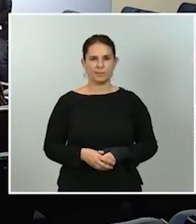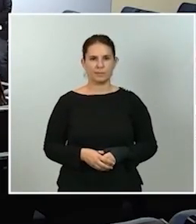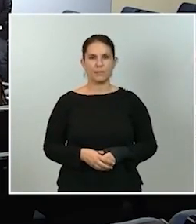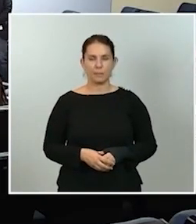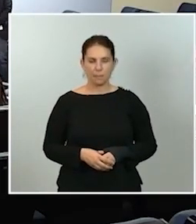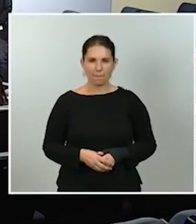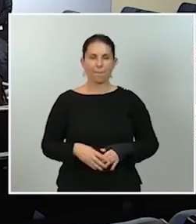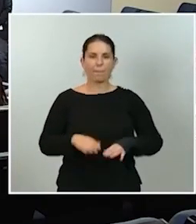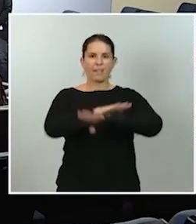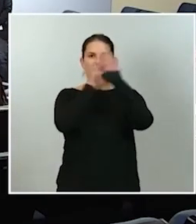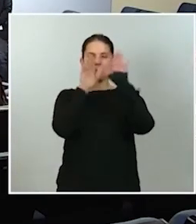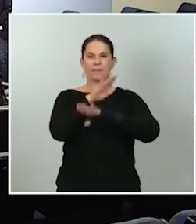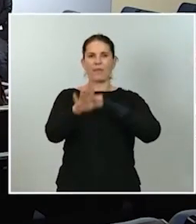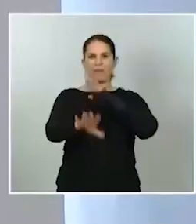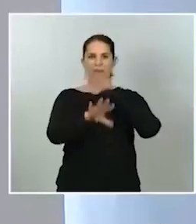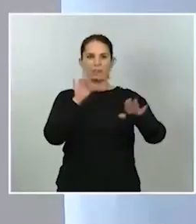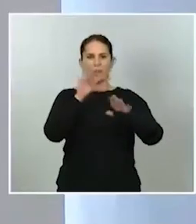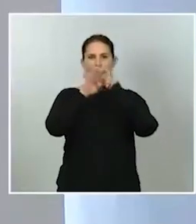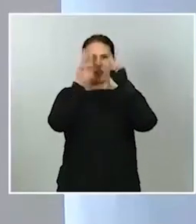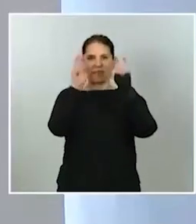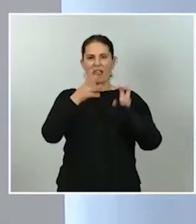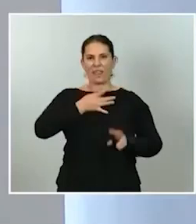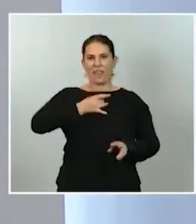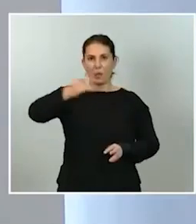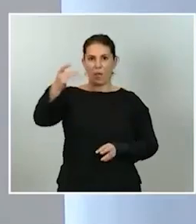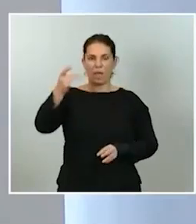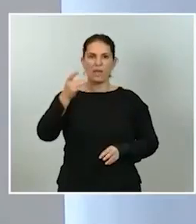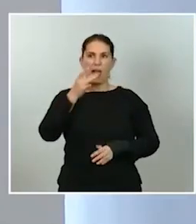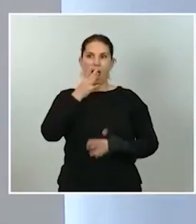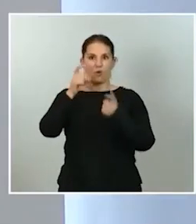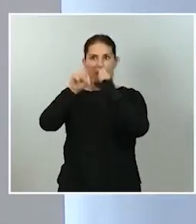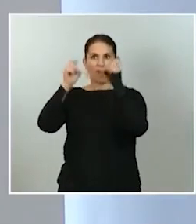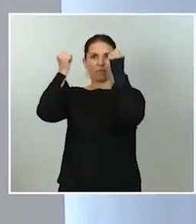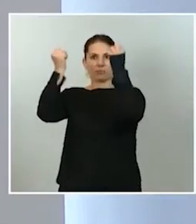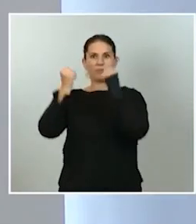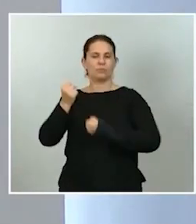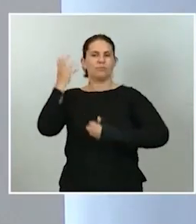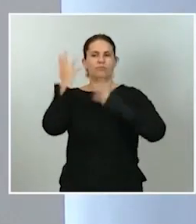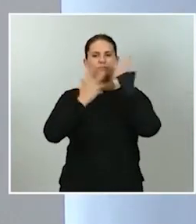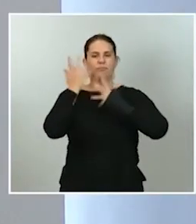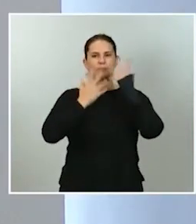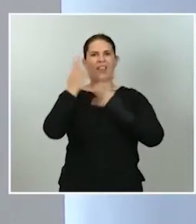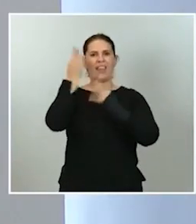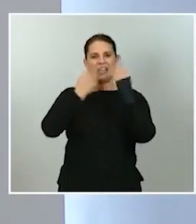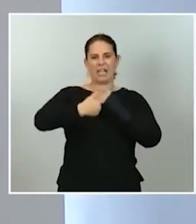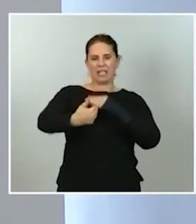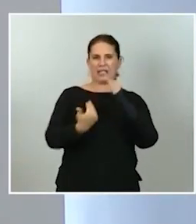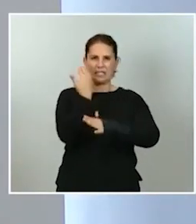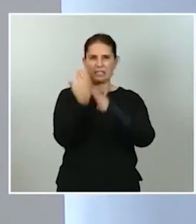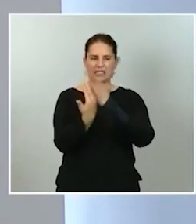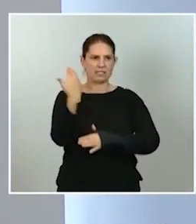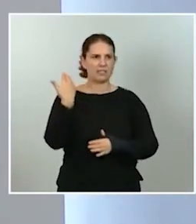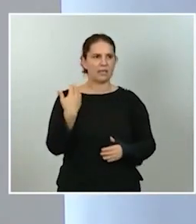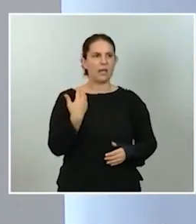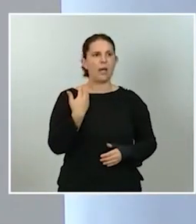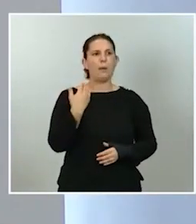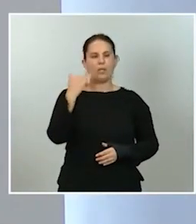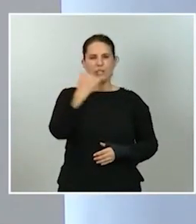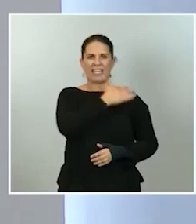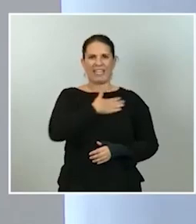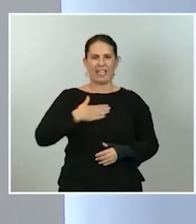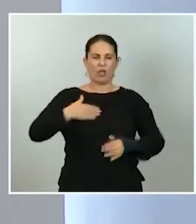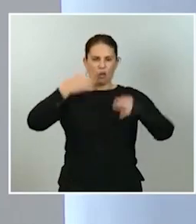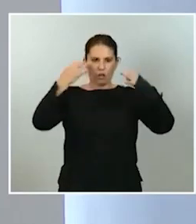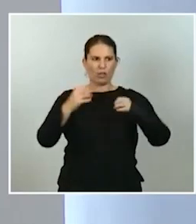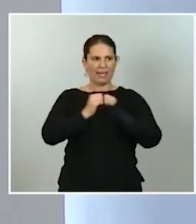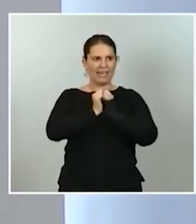será más. Recuperación el año que viene al 7,7%, que es una previsión quizá demasiado benévola. El paro desbocado al 17% y